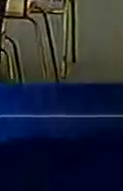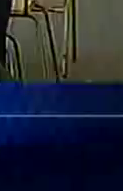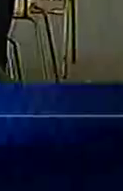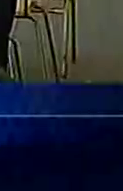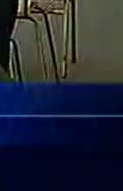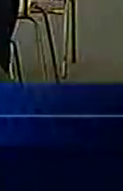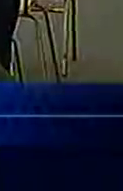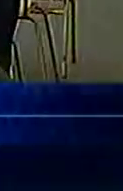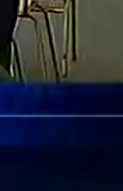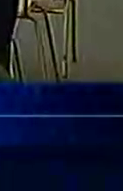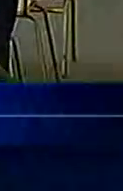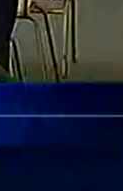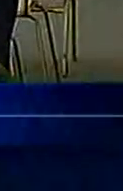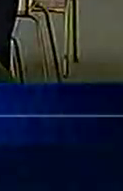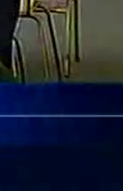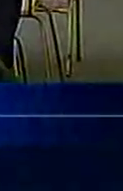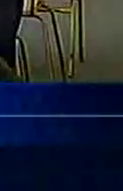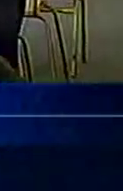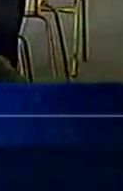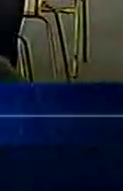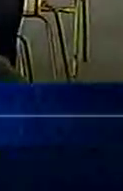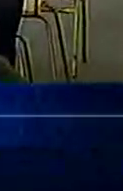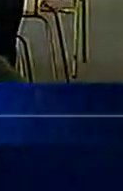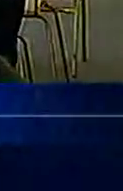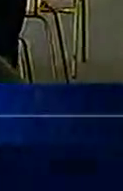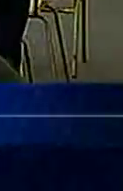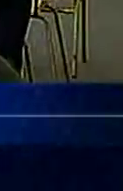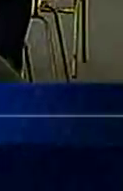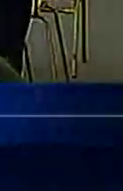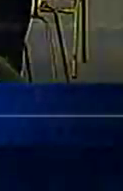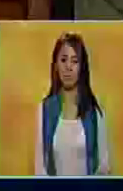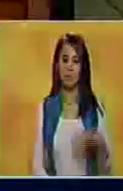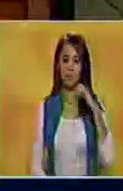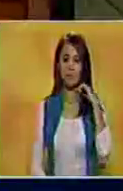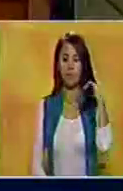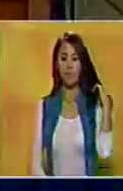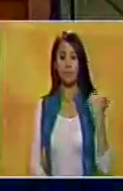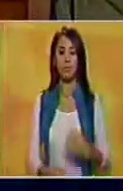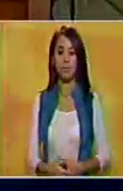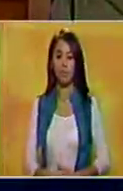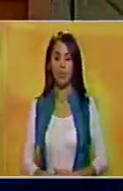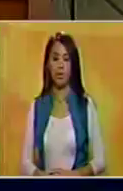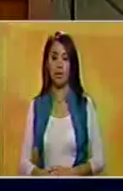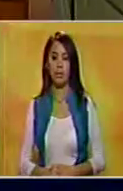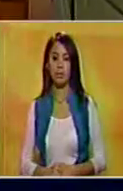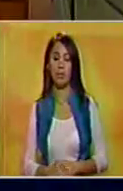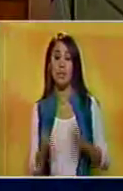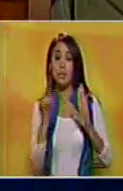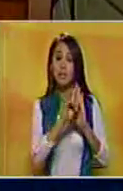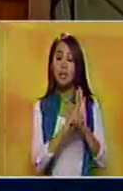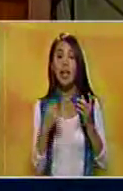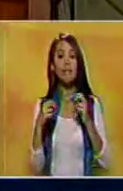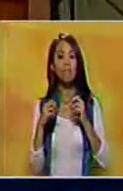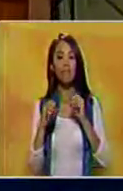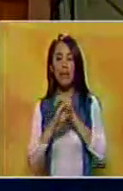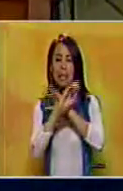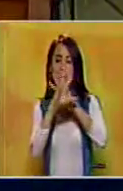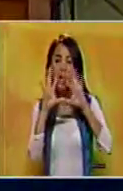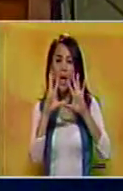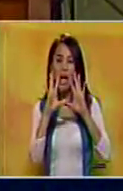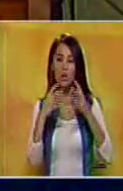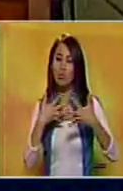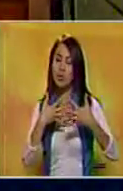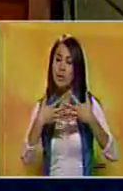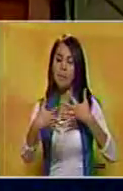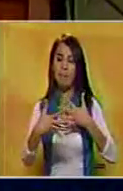comicios transparentes, absolutamente garantizados y completamente limpios,